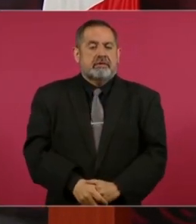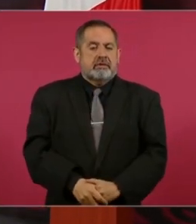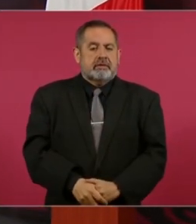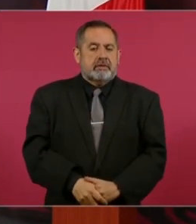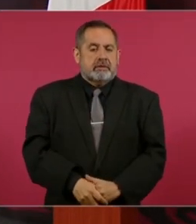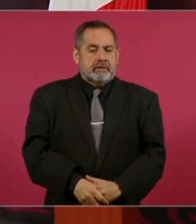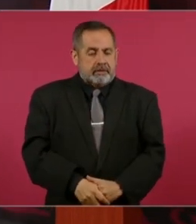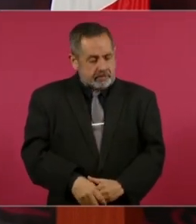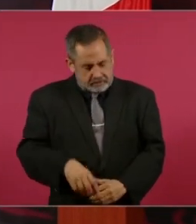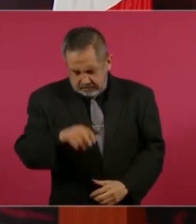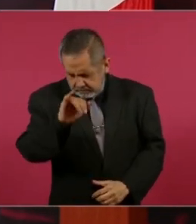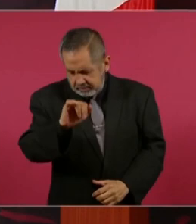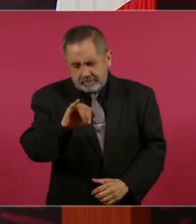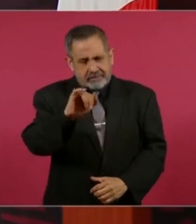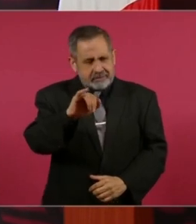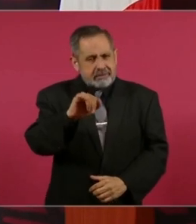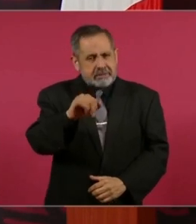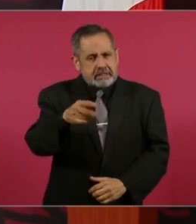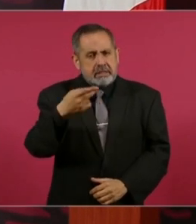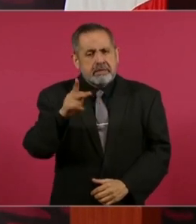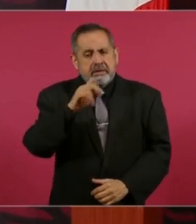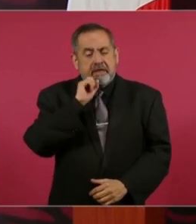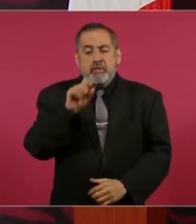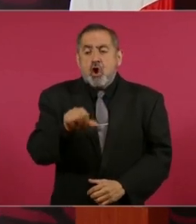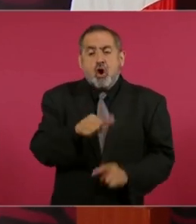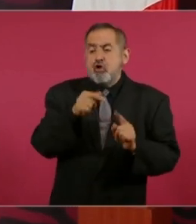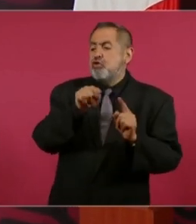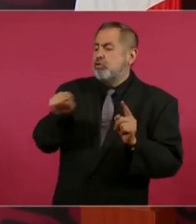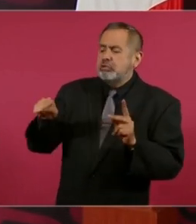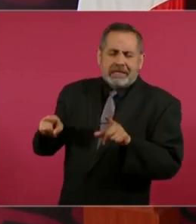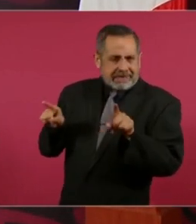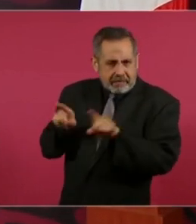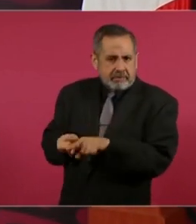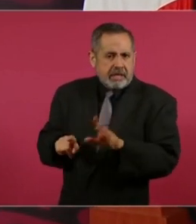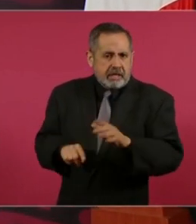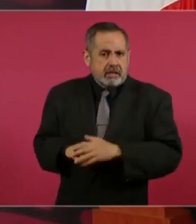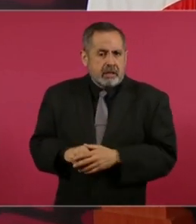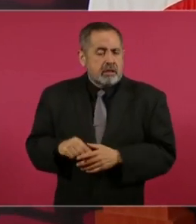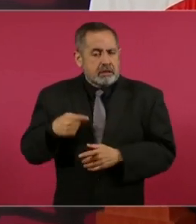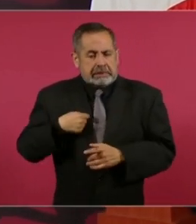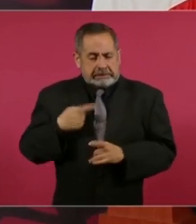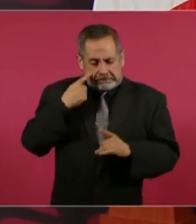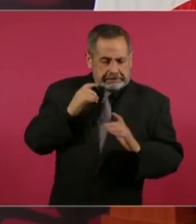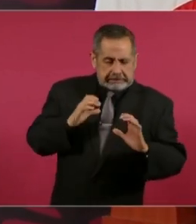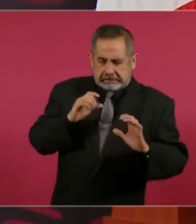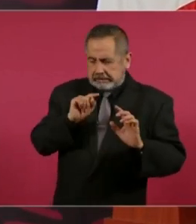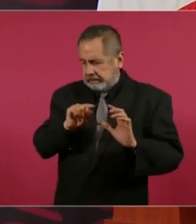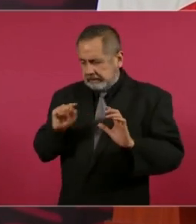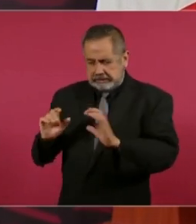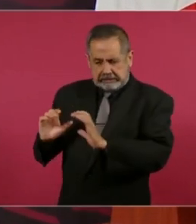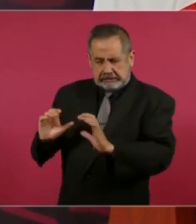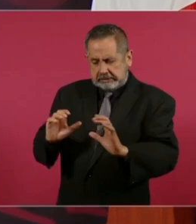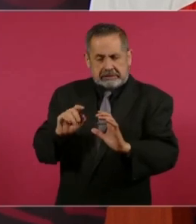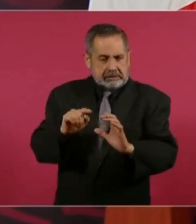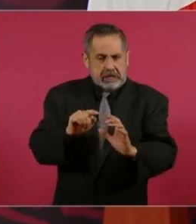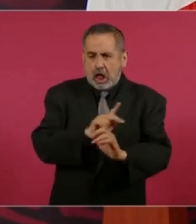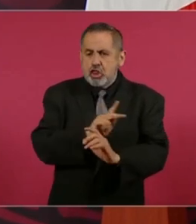Sí, sí, sí, pero también nosotros estamos cuidando de